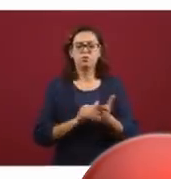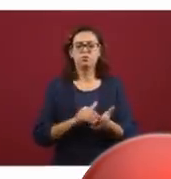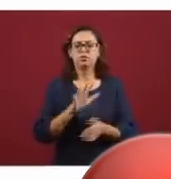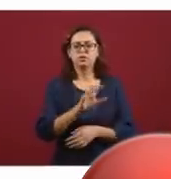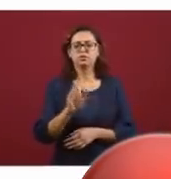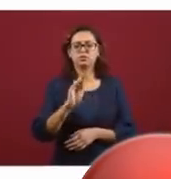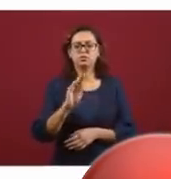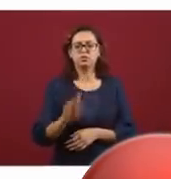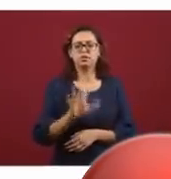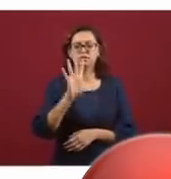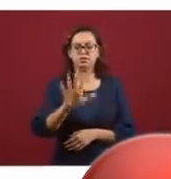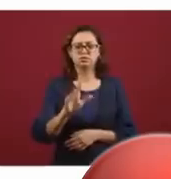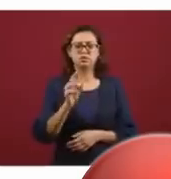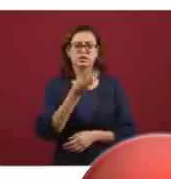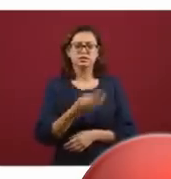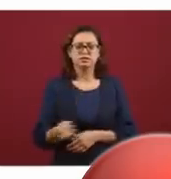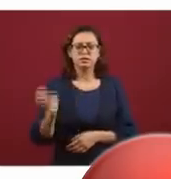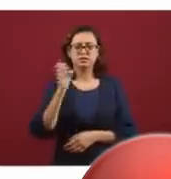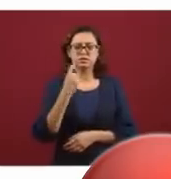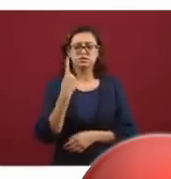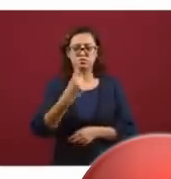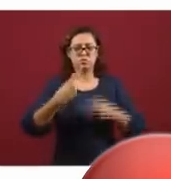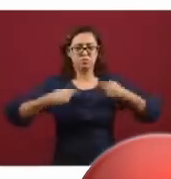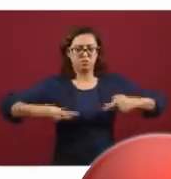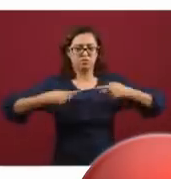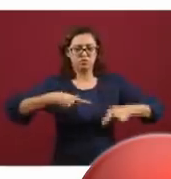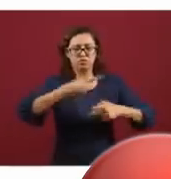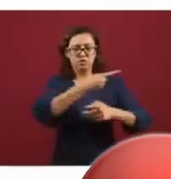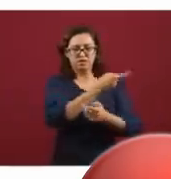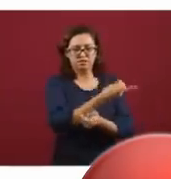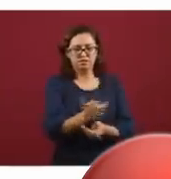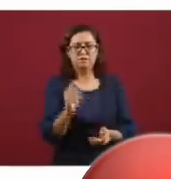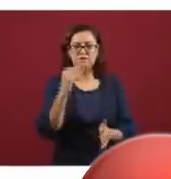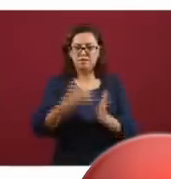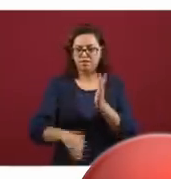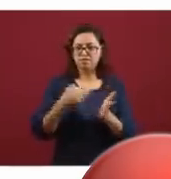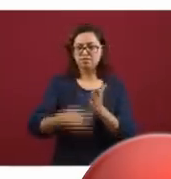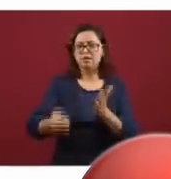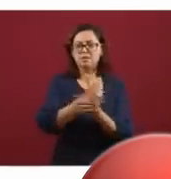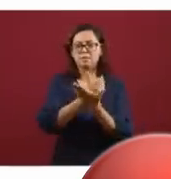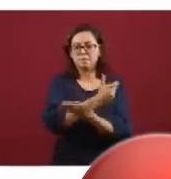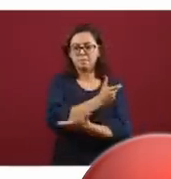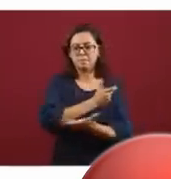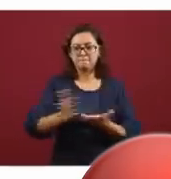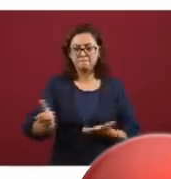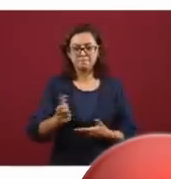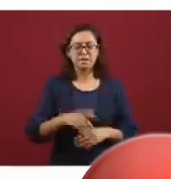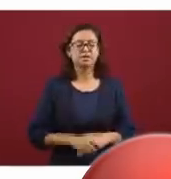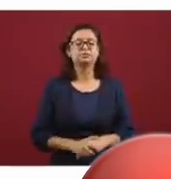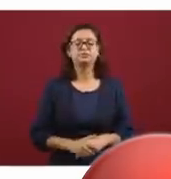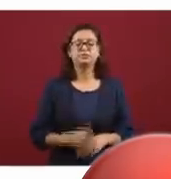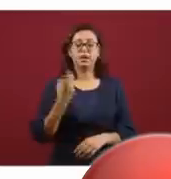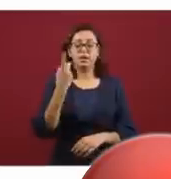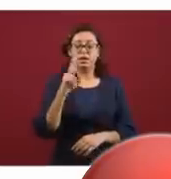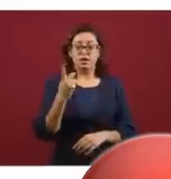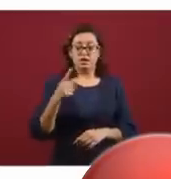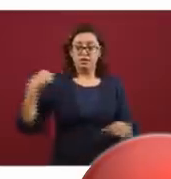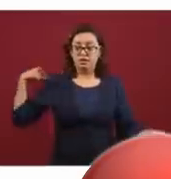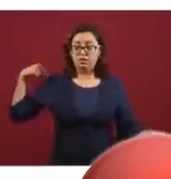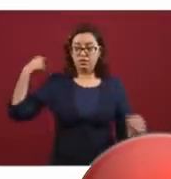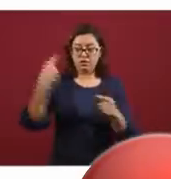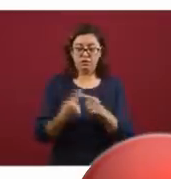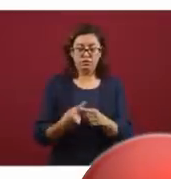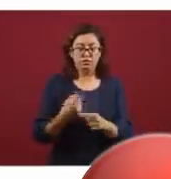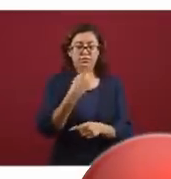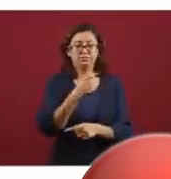1.595.301 créditos. Una cartera inmensa de cobro. Se han disminuido desde la cartera que se recibe en diciembre 100.000 adeudos